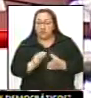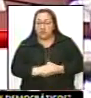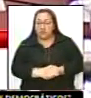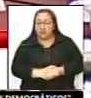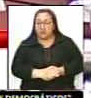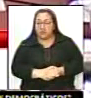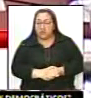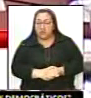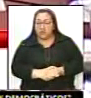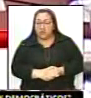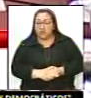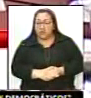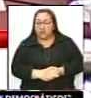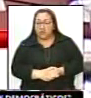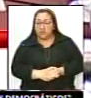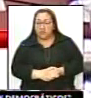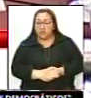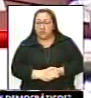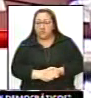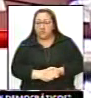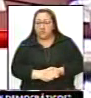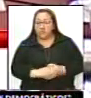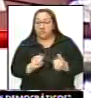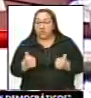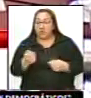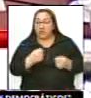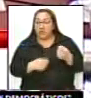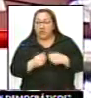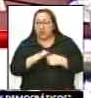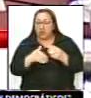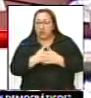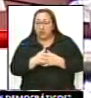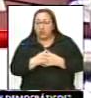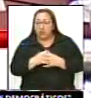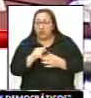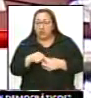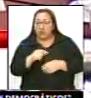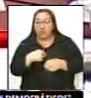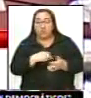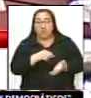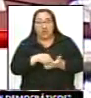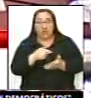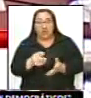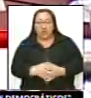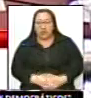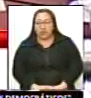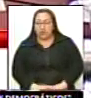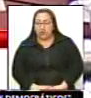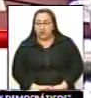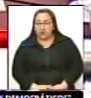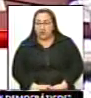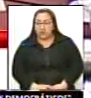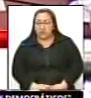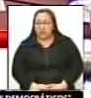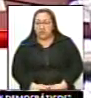dado a las condiciones que tenemos de un buen manejo de la curva de nuestra deuda, ¿no?